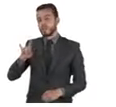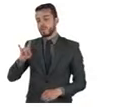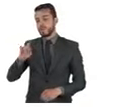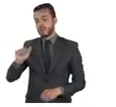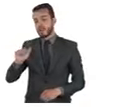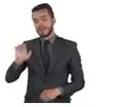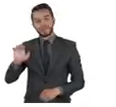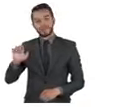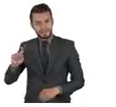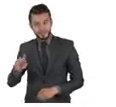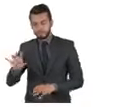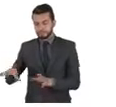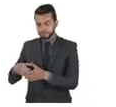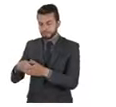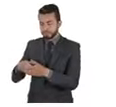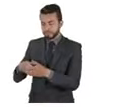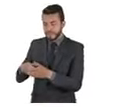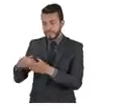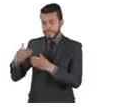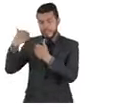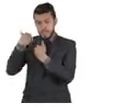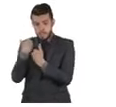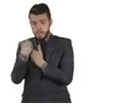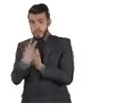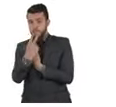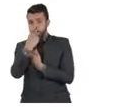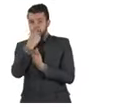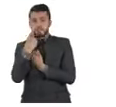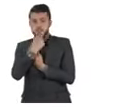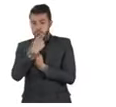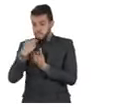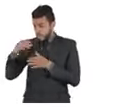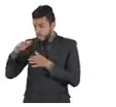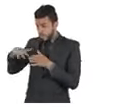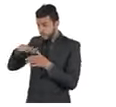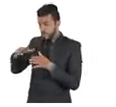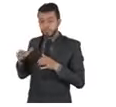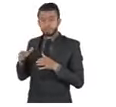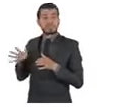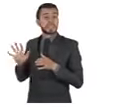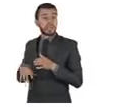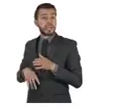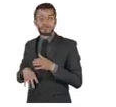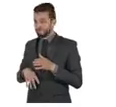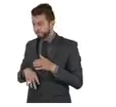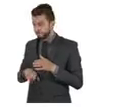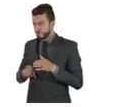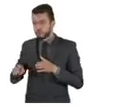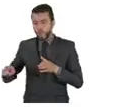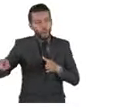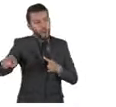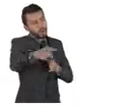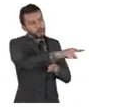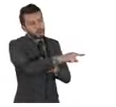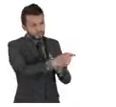nuestro compromiso no es solamente del sector, sino que nosotros necesitamos de todos para cumplir el objetivo.